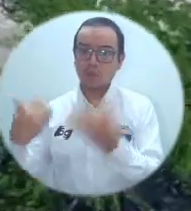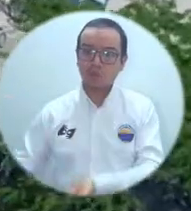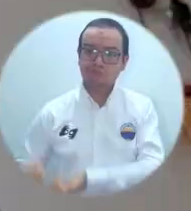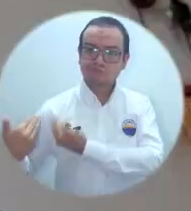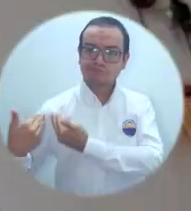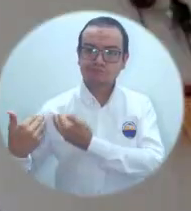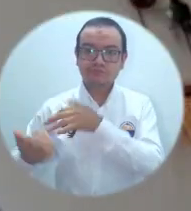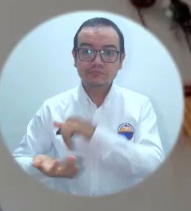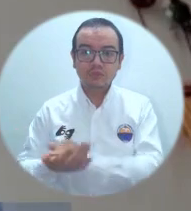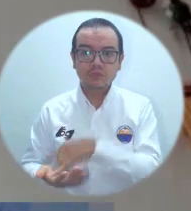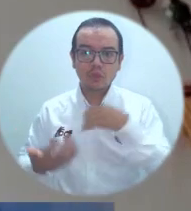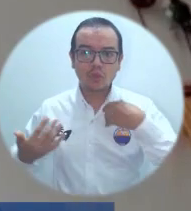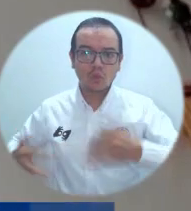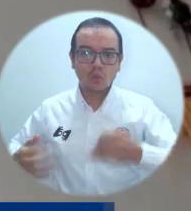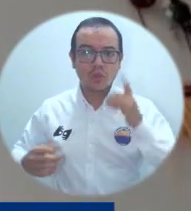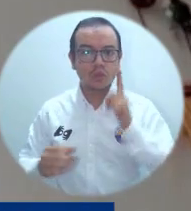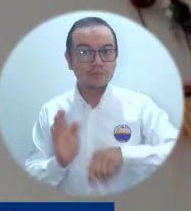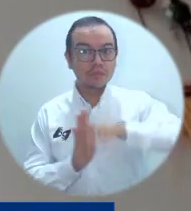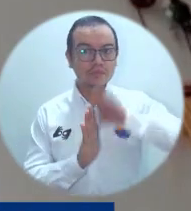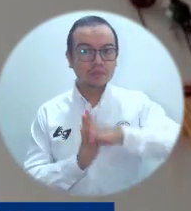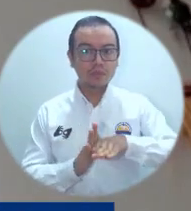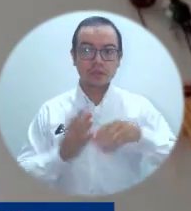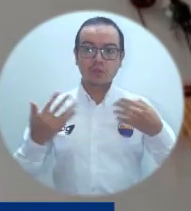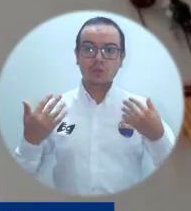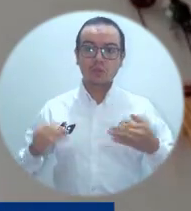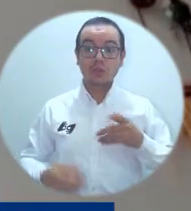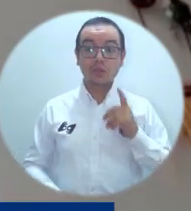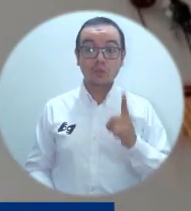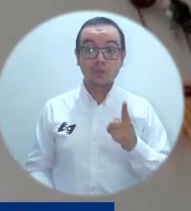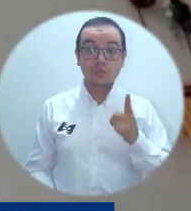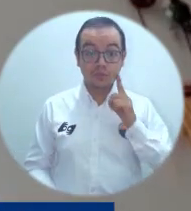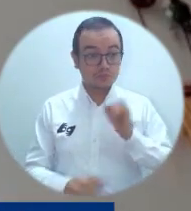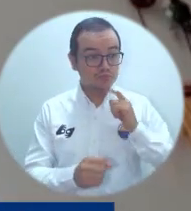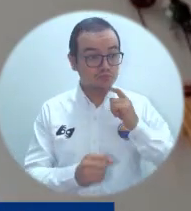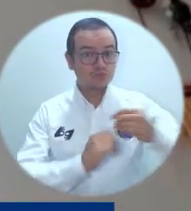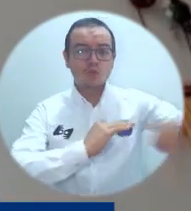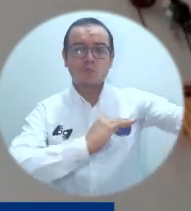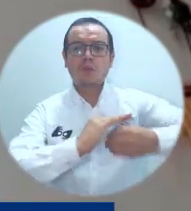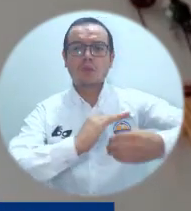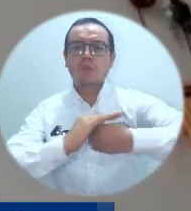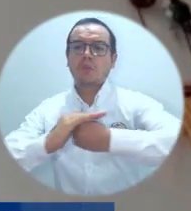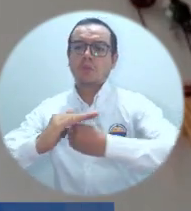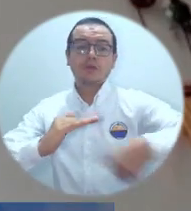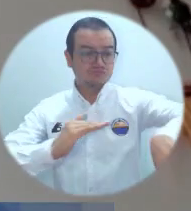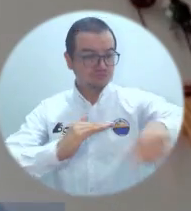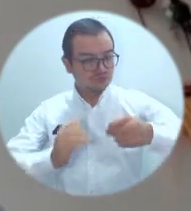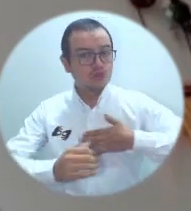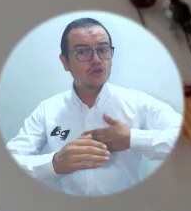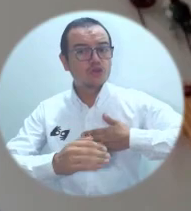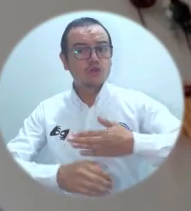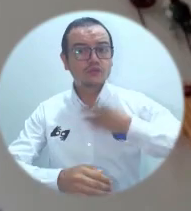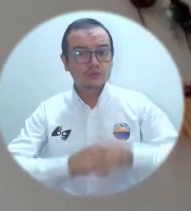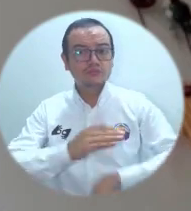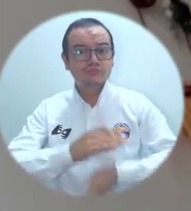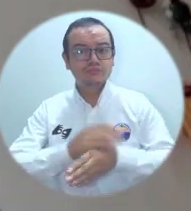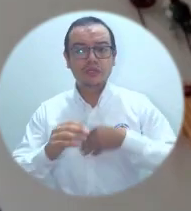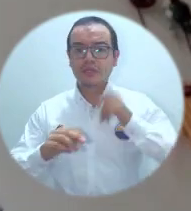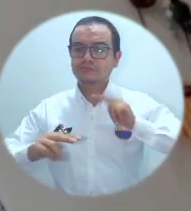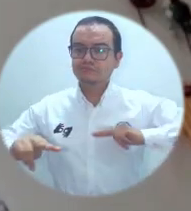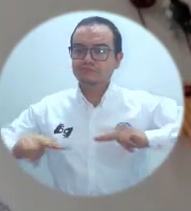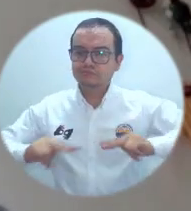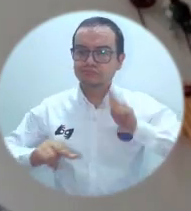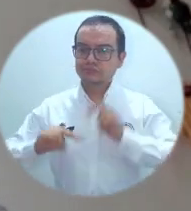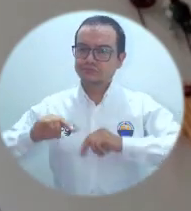que ha tomado el Consejo Superior acerca de estos porcentajes, debido a que de esta forma se puede garantizar la continuidad de los